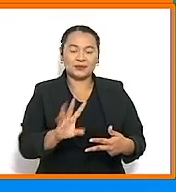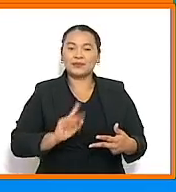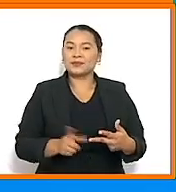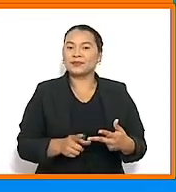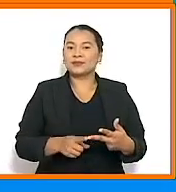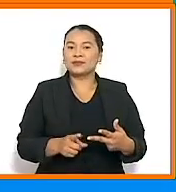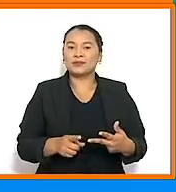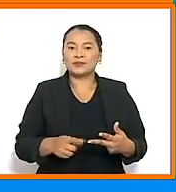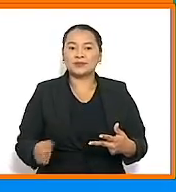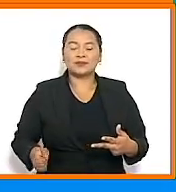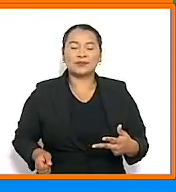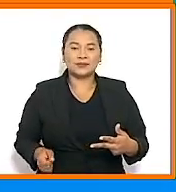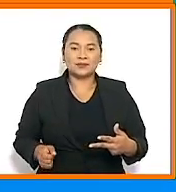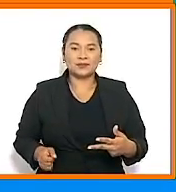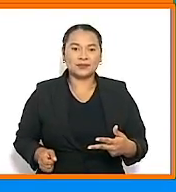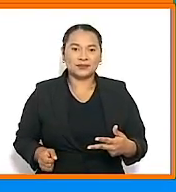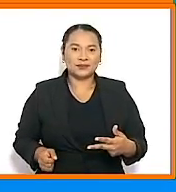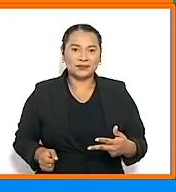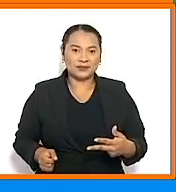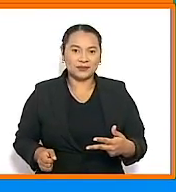tercer y decisivo número favorecido,